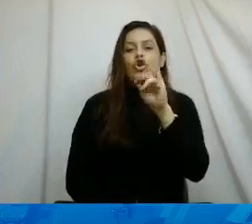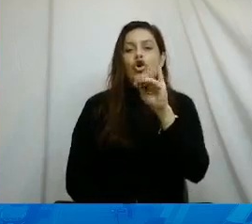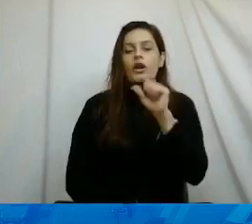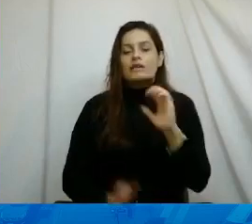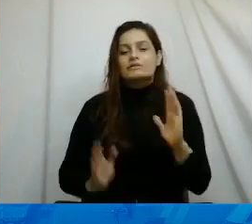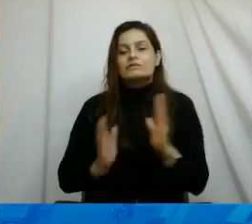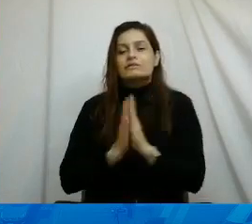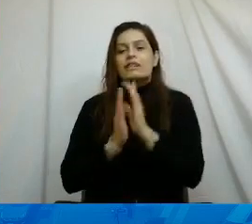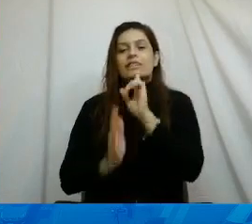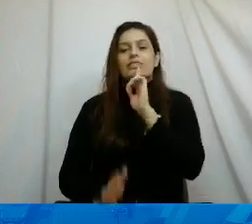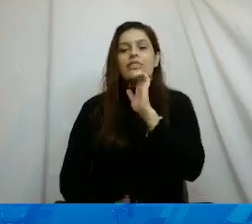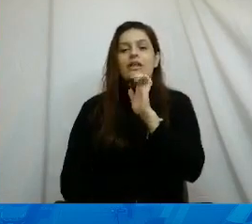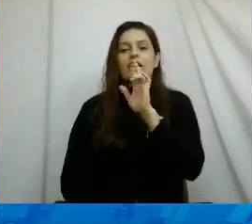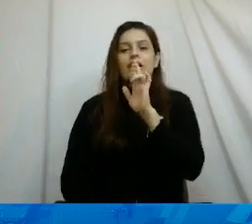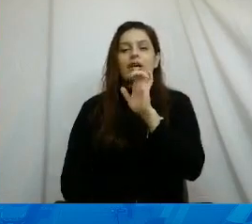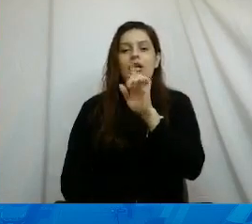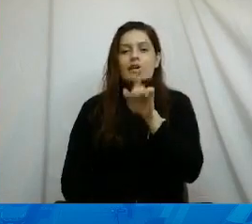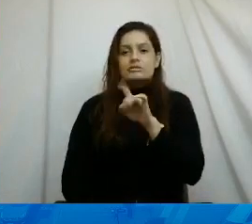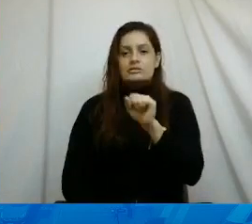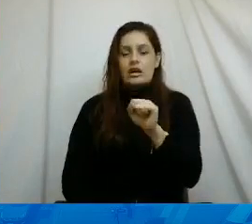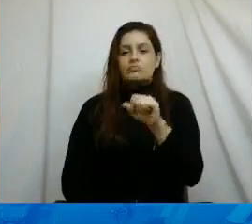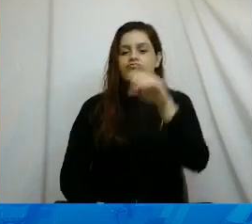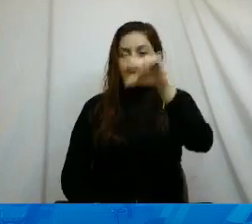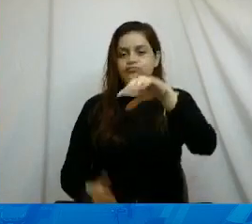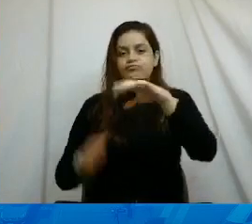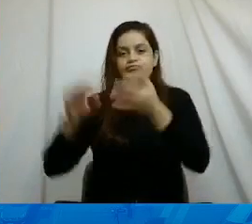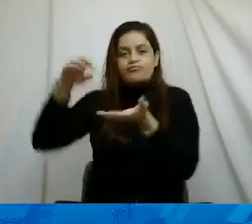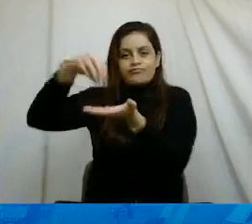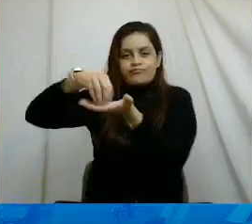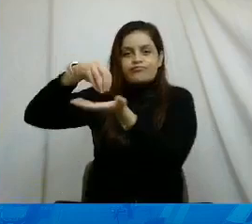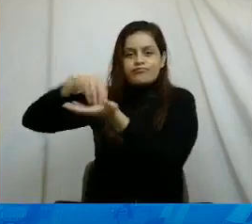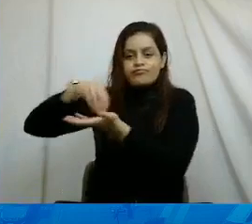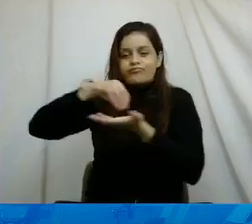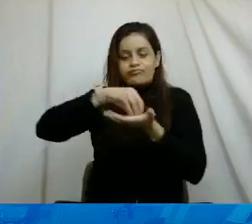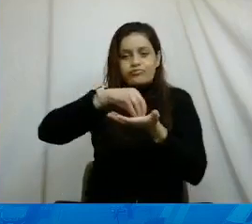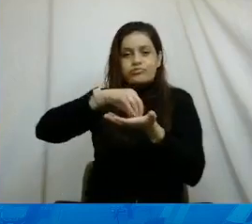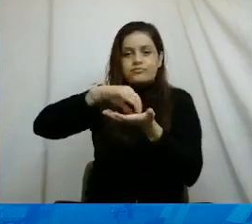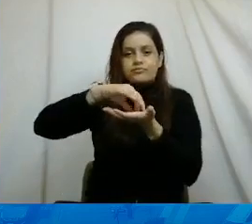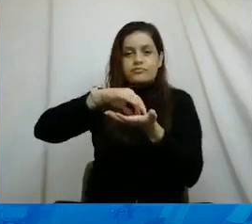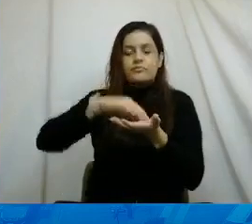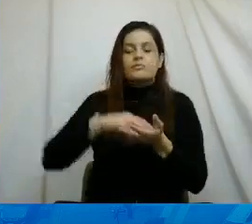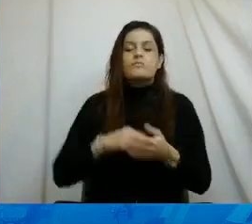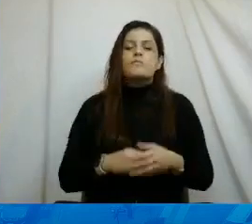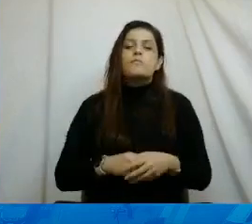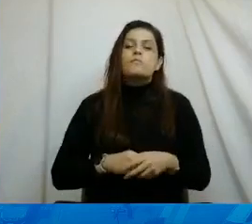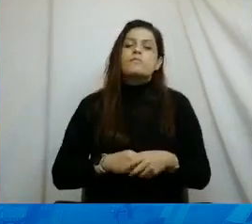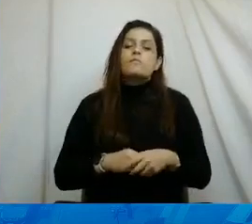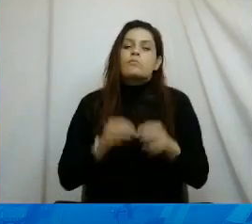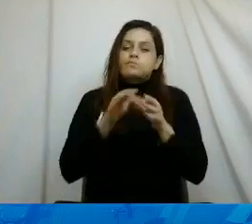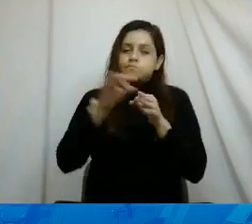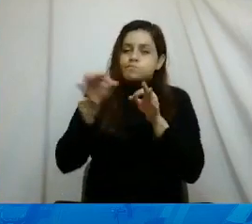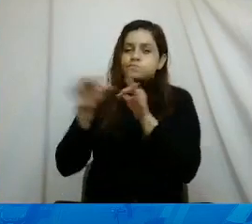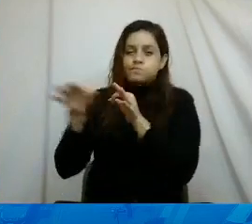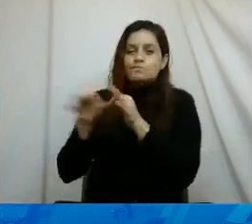Un tema ahí que es importante porque pude apreciarlo yo en forma personal,